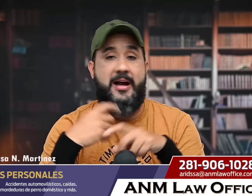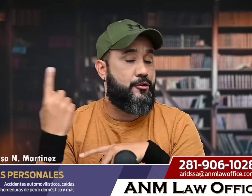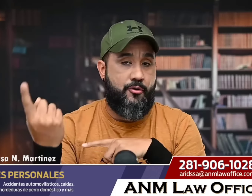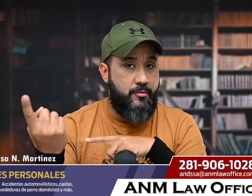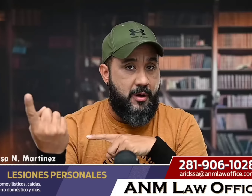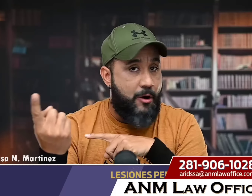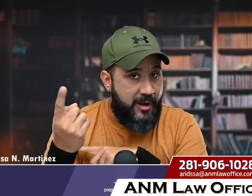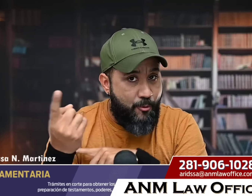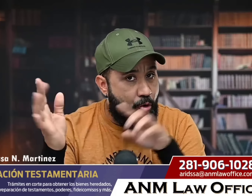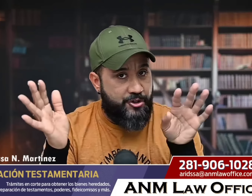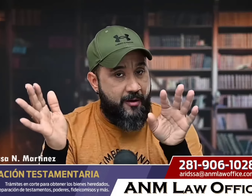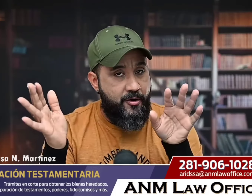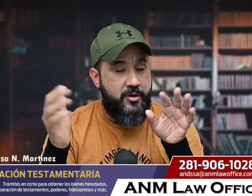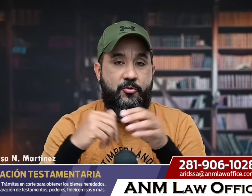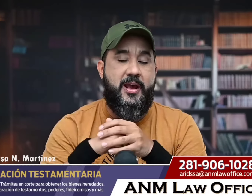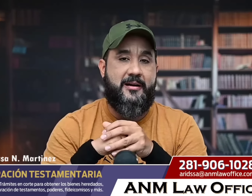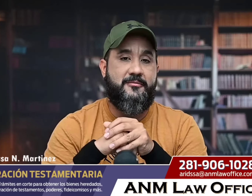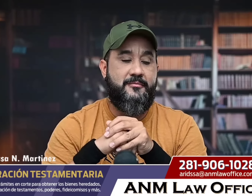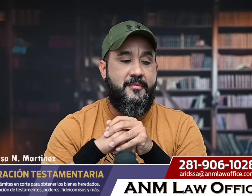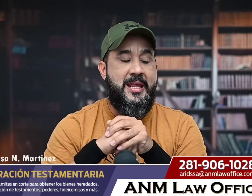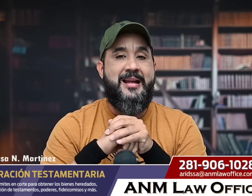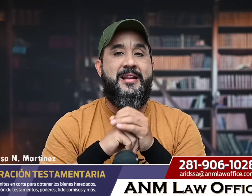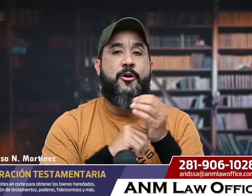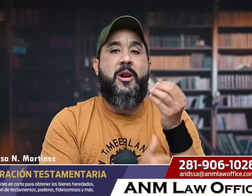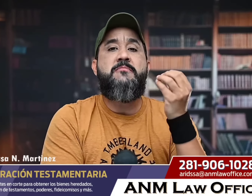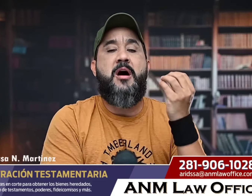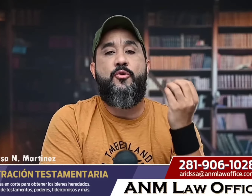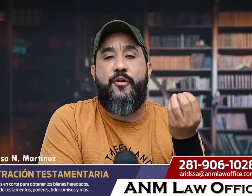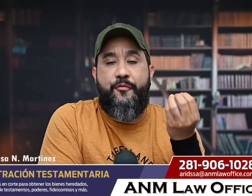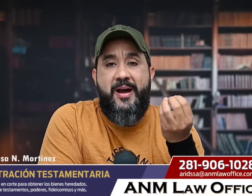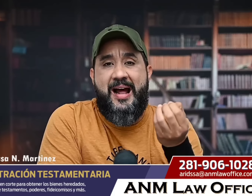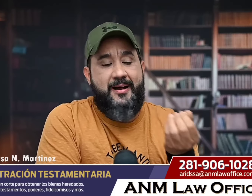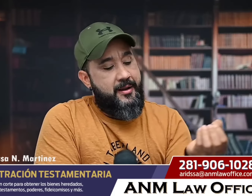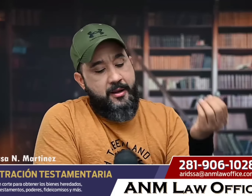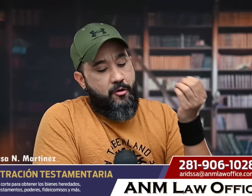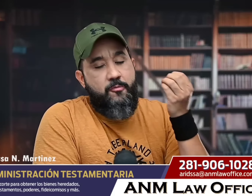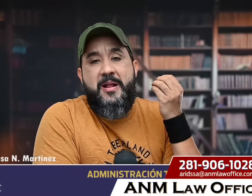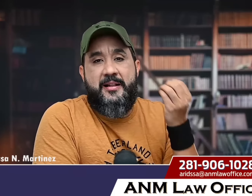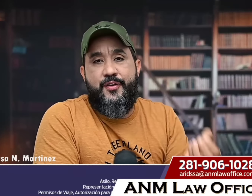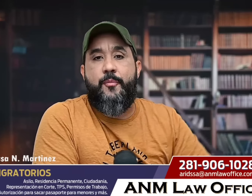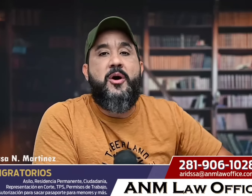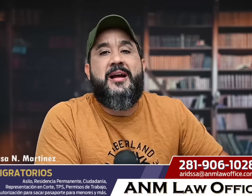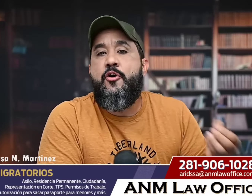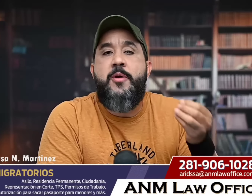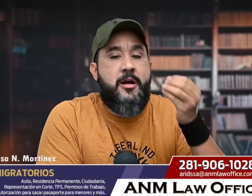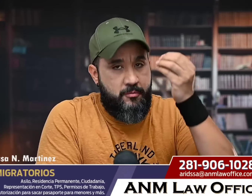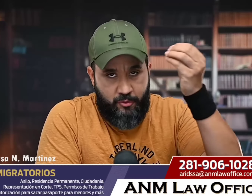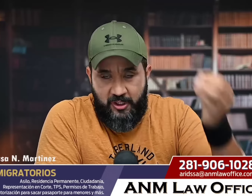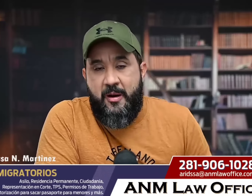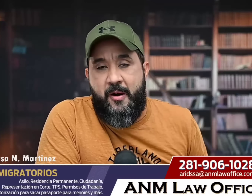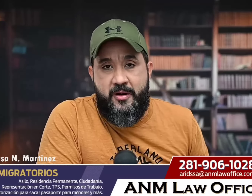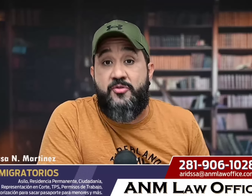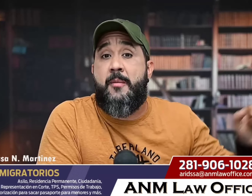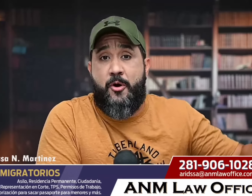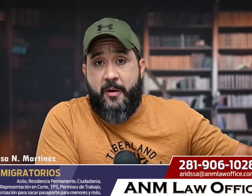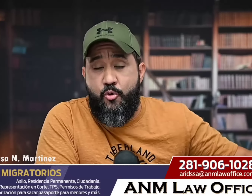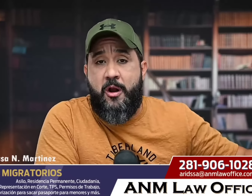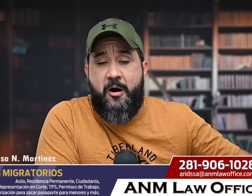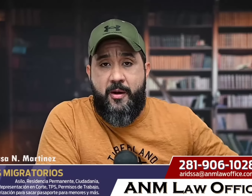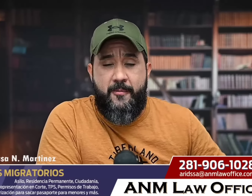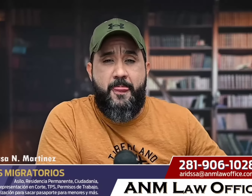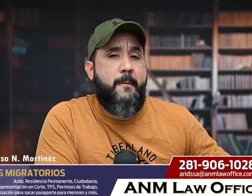Fidel Castro Aunque Hugo Chávez no estuviera Nicolás Maduro fuera olvídate de eso Puede que no hubiera combustible para Venezuela